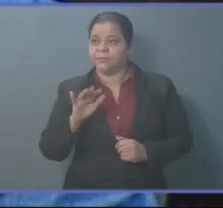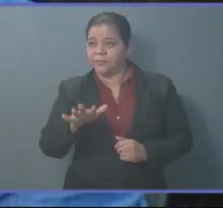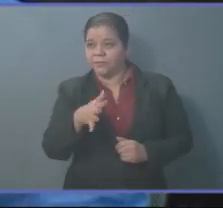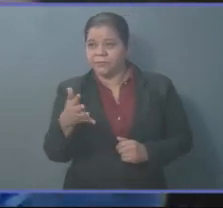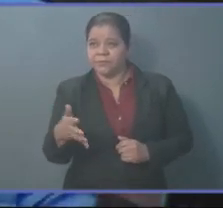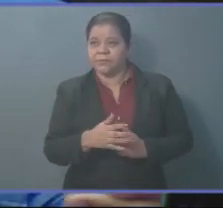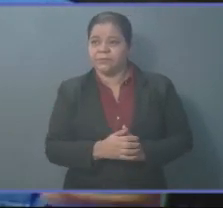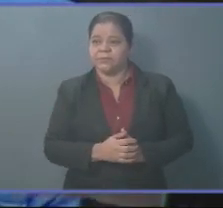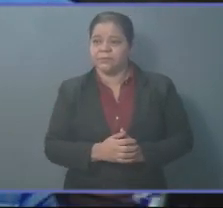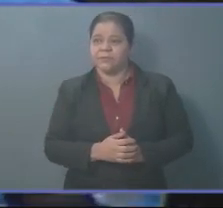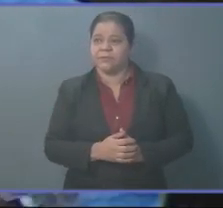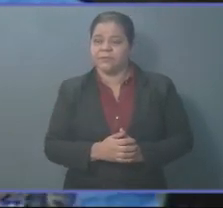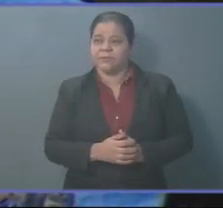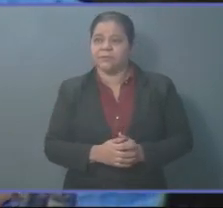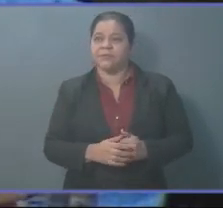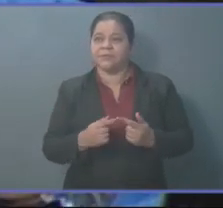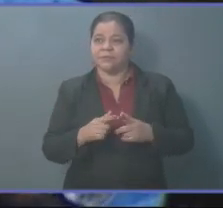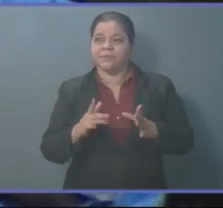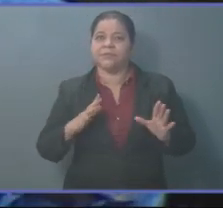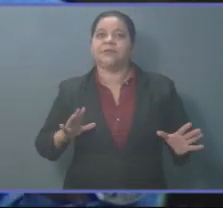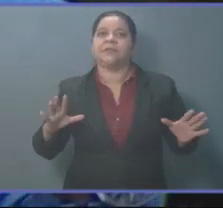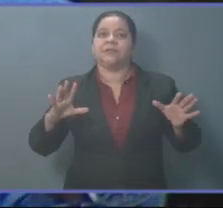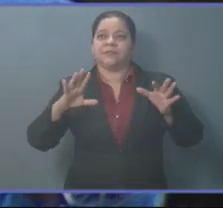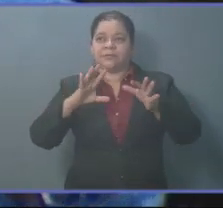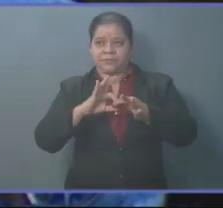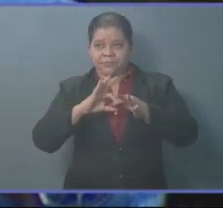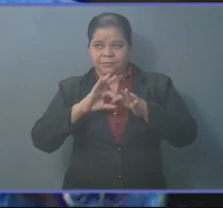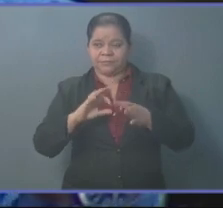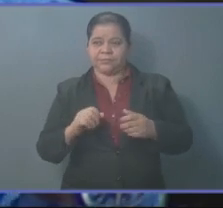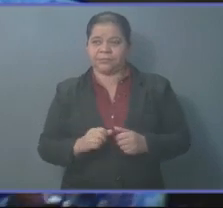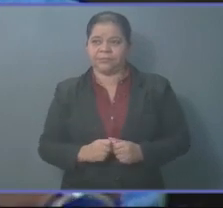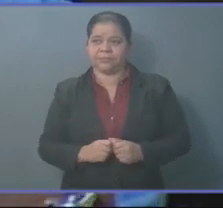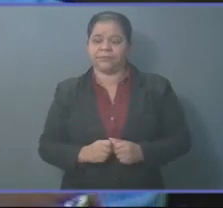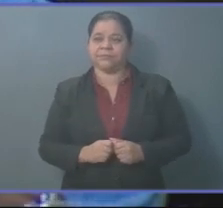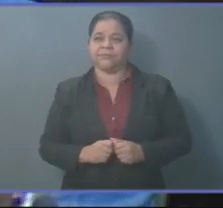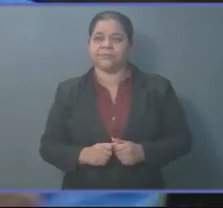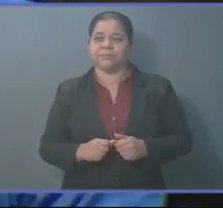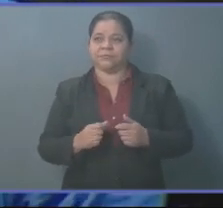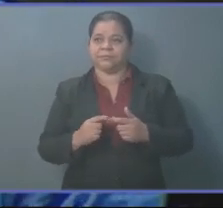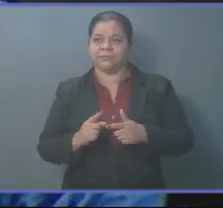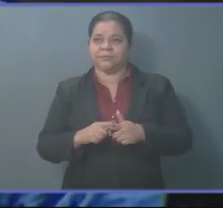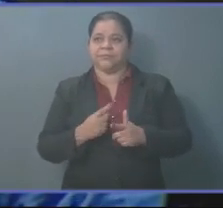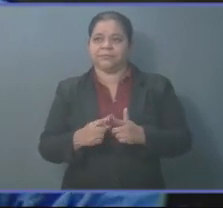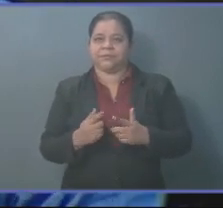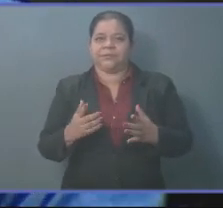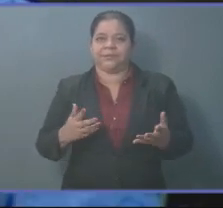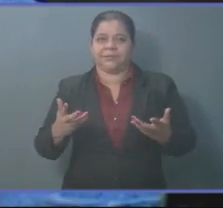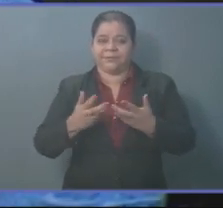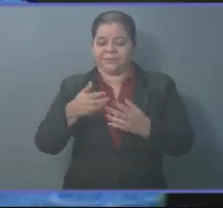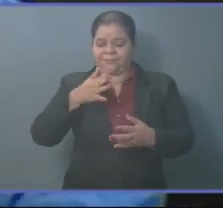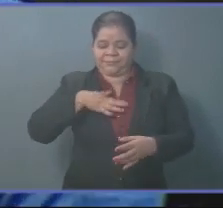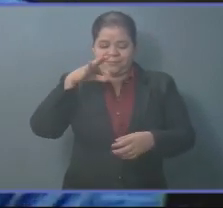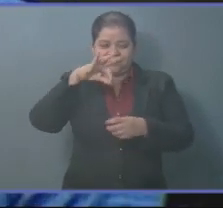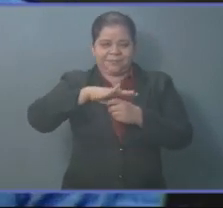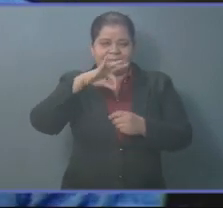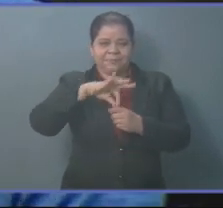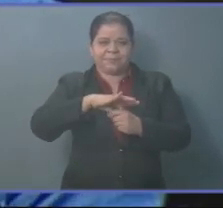que hoy estoy con unos, mañana estoy con otros. Yo no estoy con ningún político ni con ningún